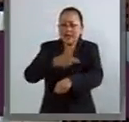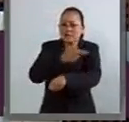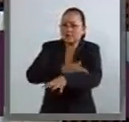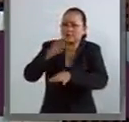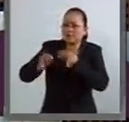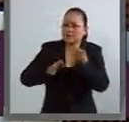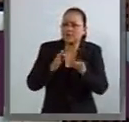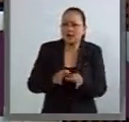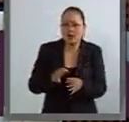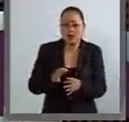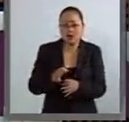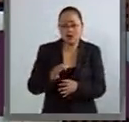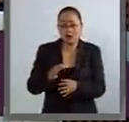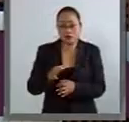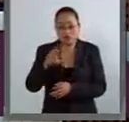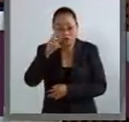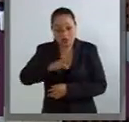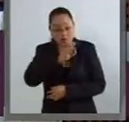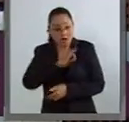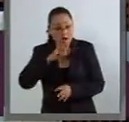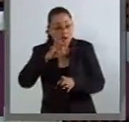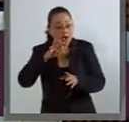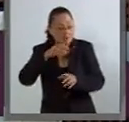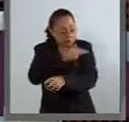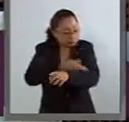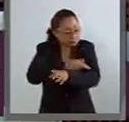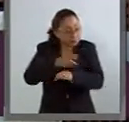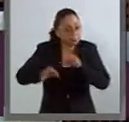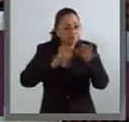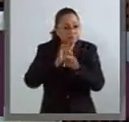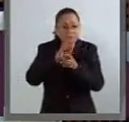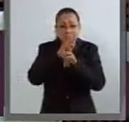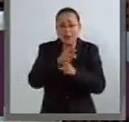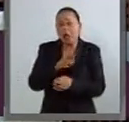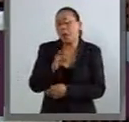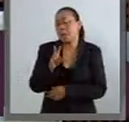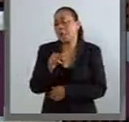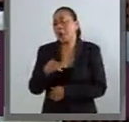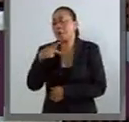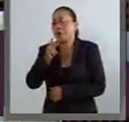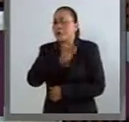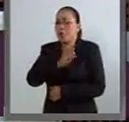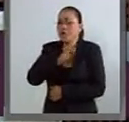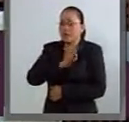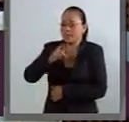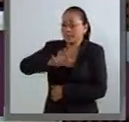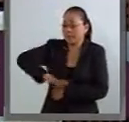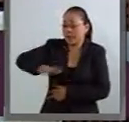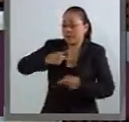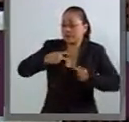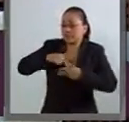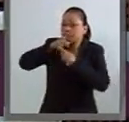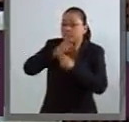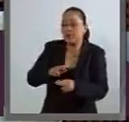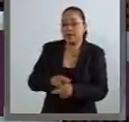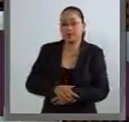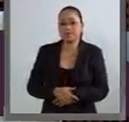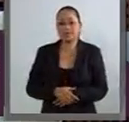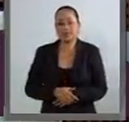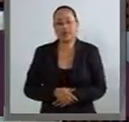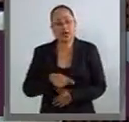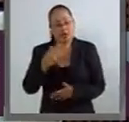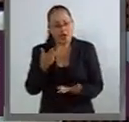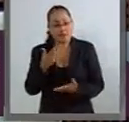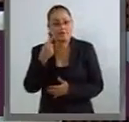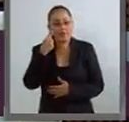siempre se logran solucionar, pero por lo menos darle respuesta a la gente. Ojo, de nada te sirve